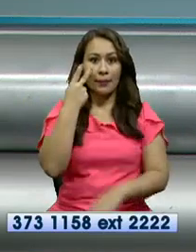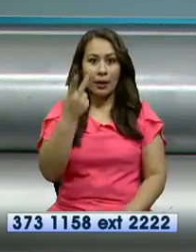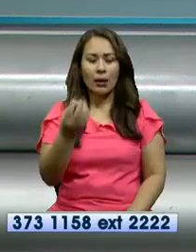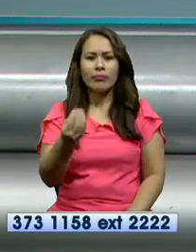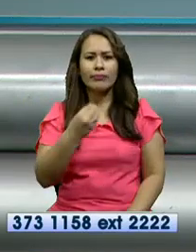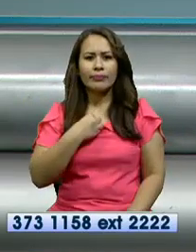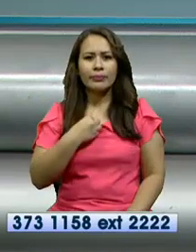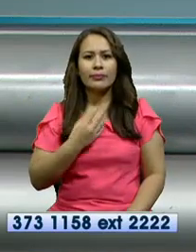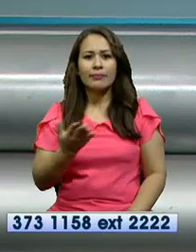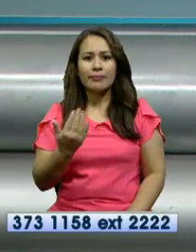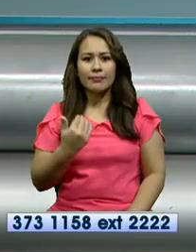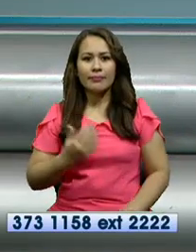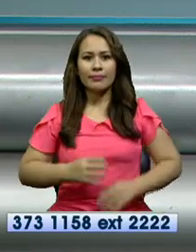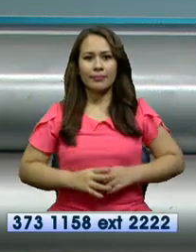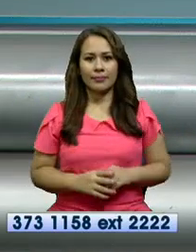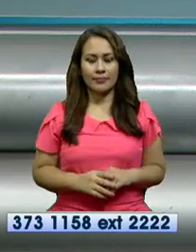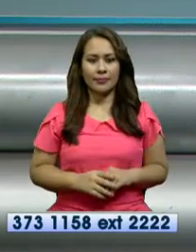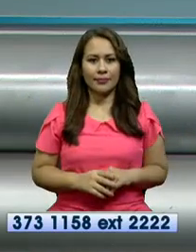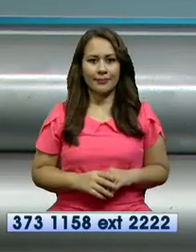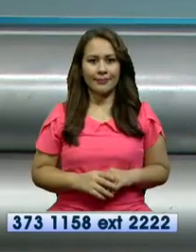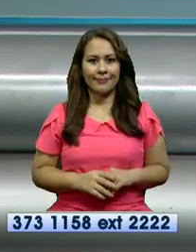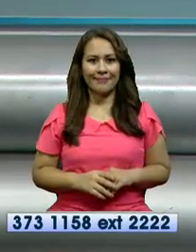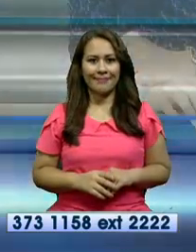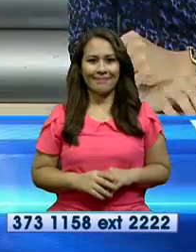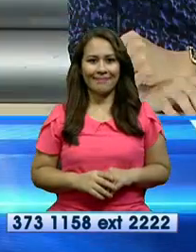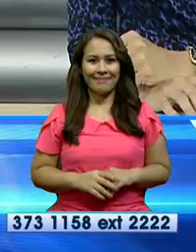te escuchamos.